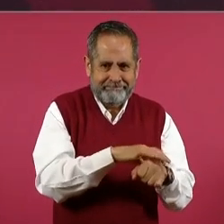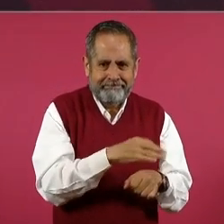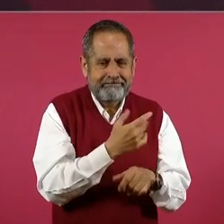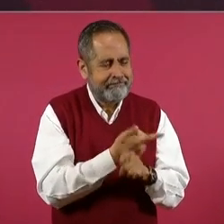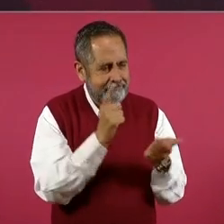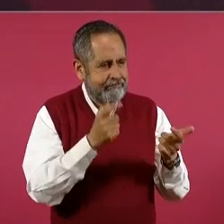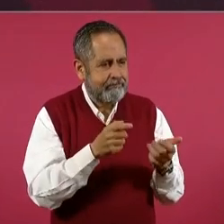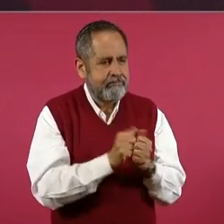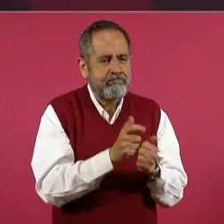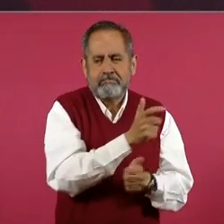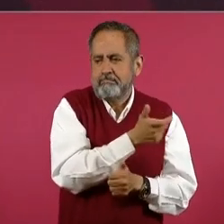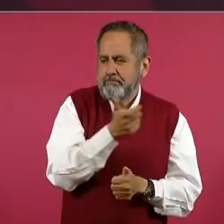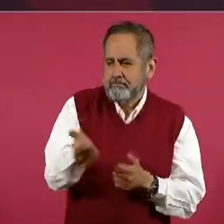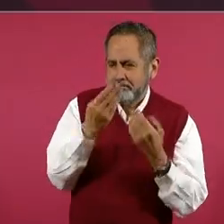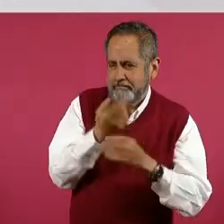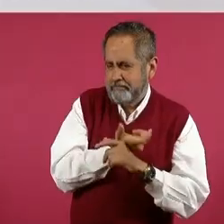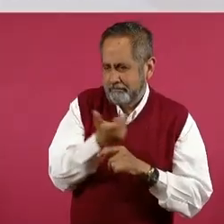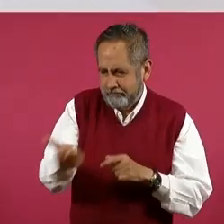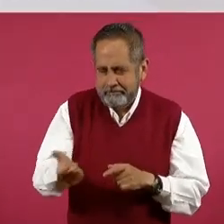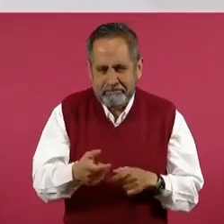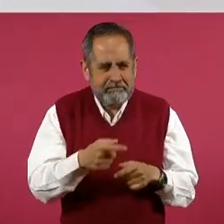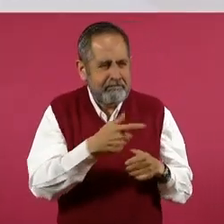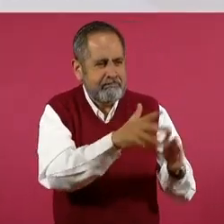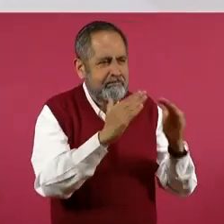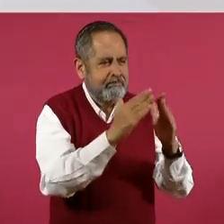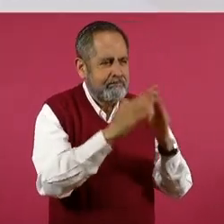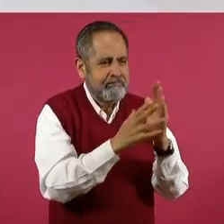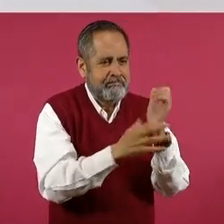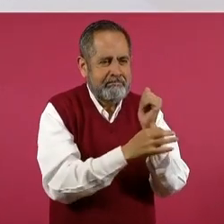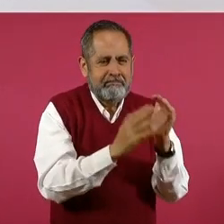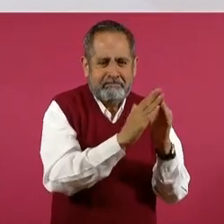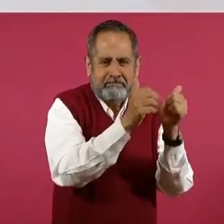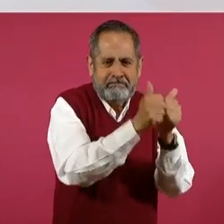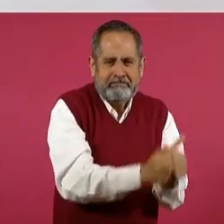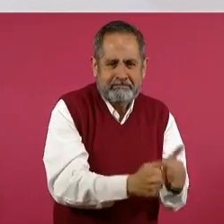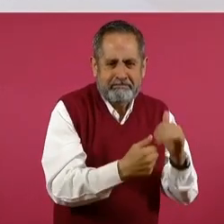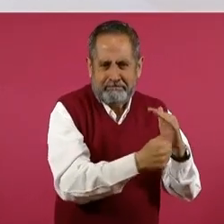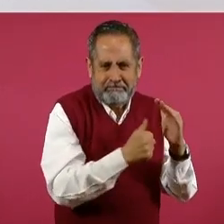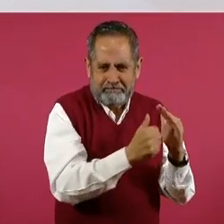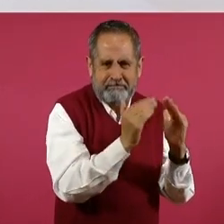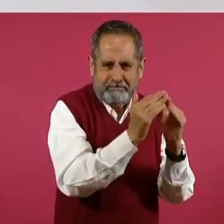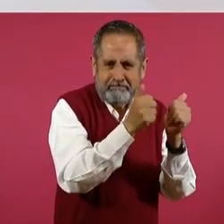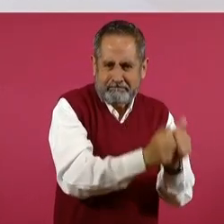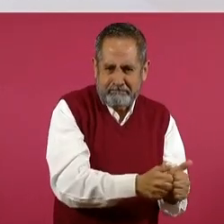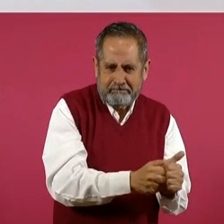o bajo fianza o domiciliaria,